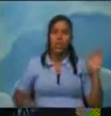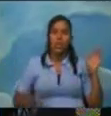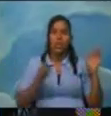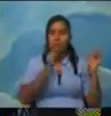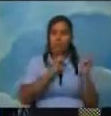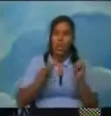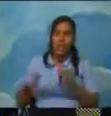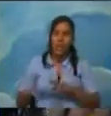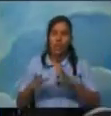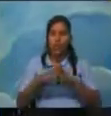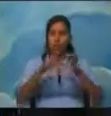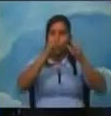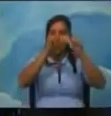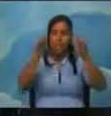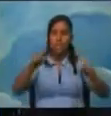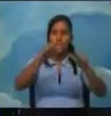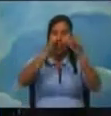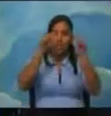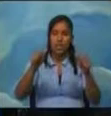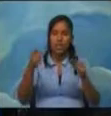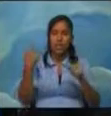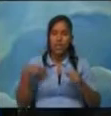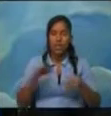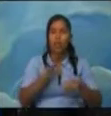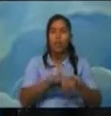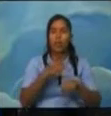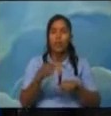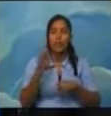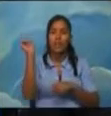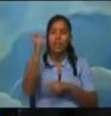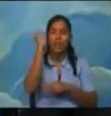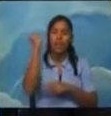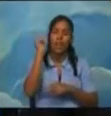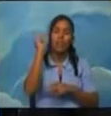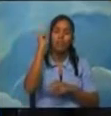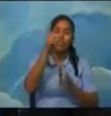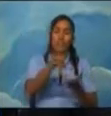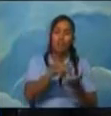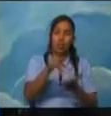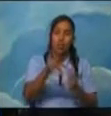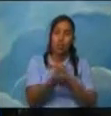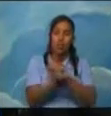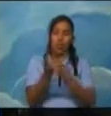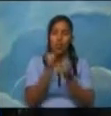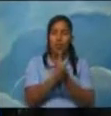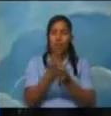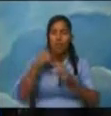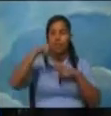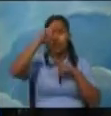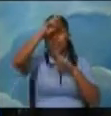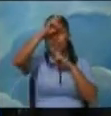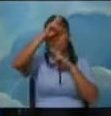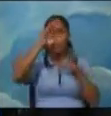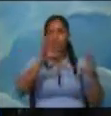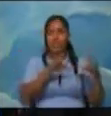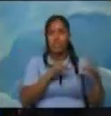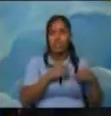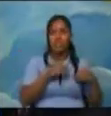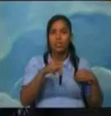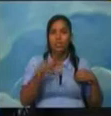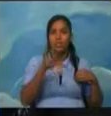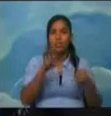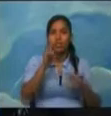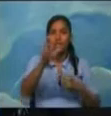todos esos ídolos que él tenía porque el Evangelio llegó y lo cambió. Se arrepintió, aceptó el Evangelio y como a